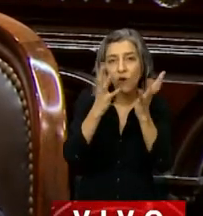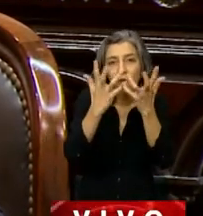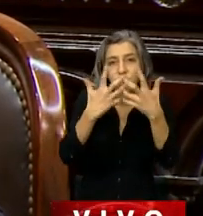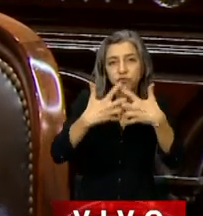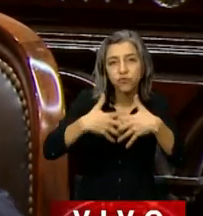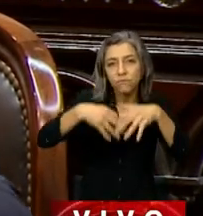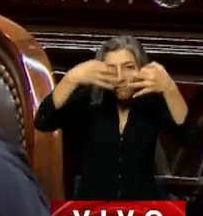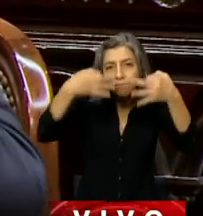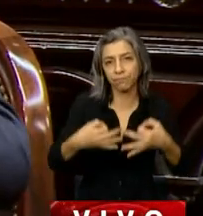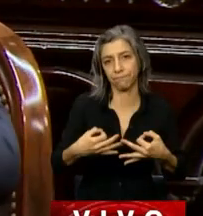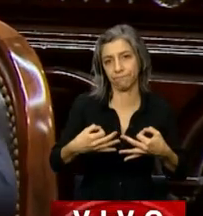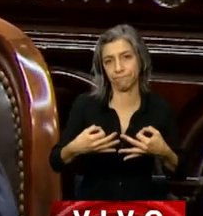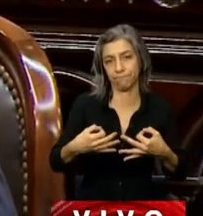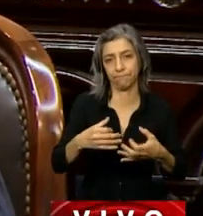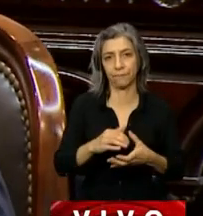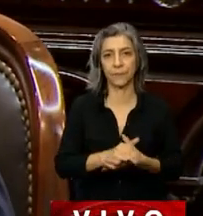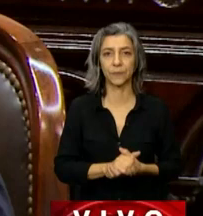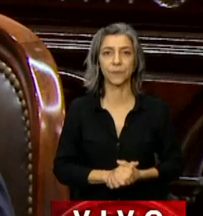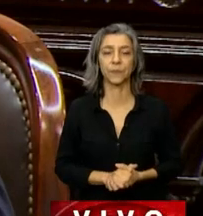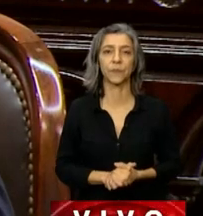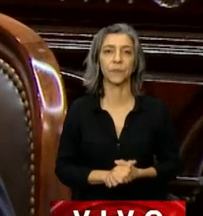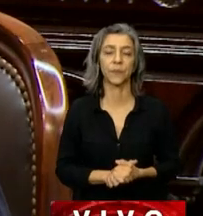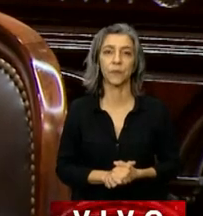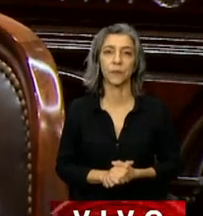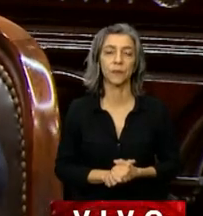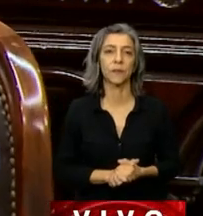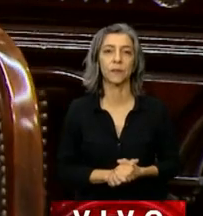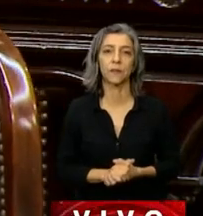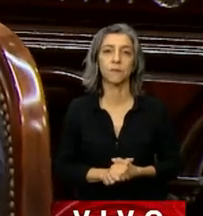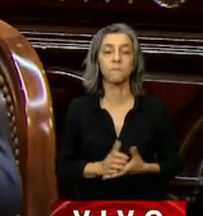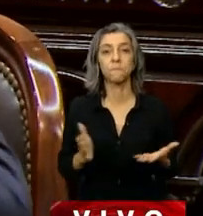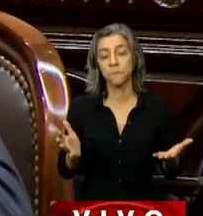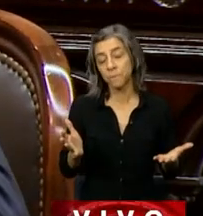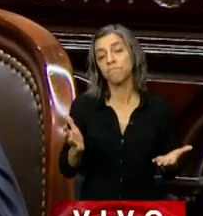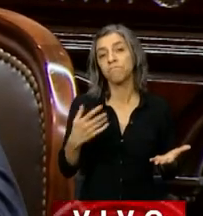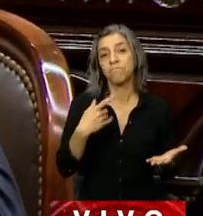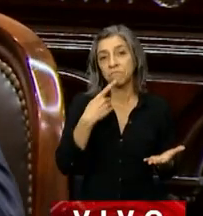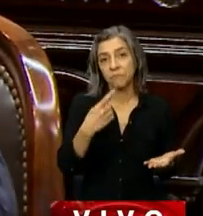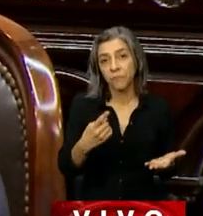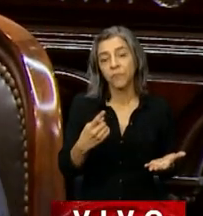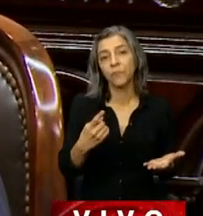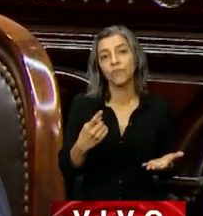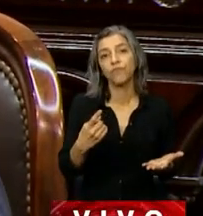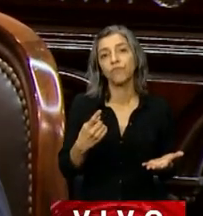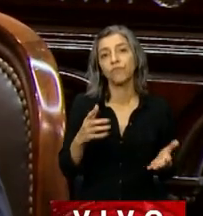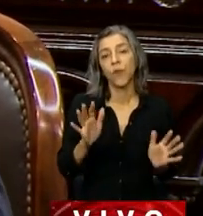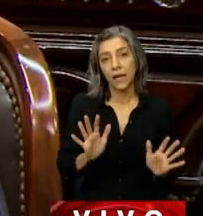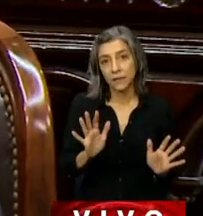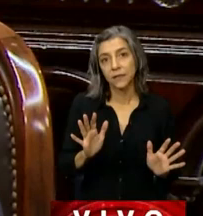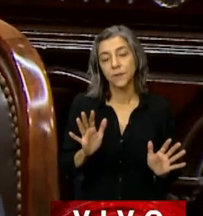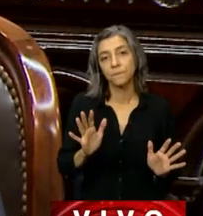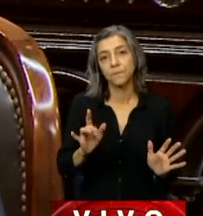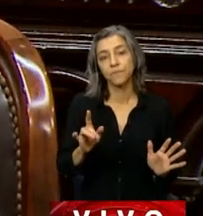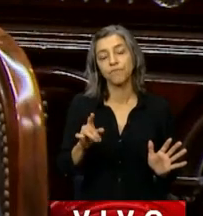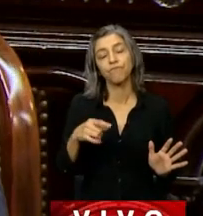en esta Cámara de Diputados. Y dicho esto, hay una cuestión que, como autor